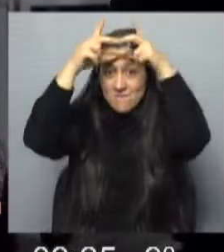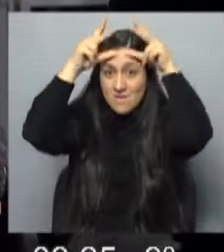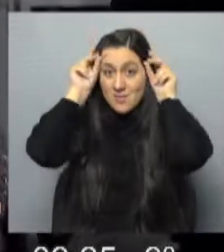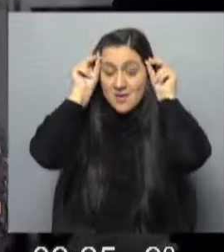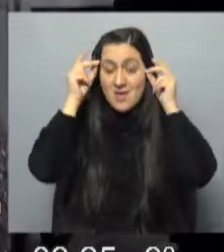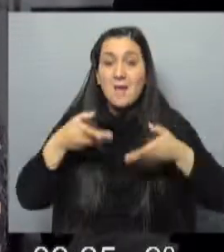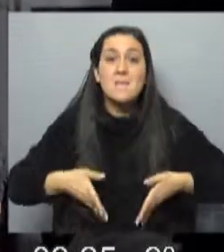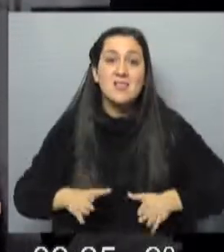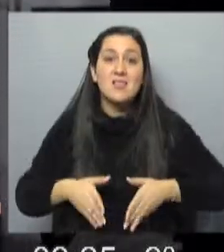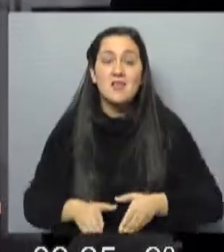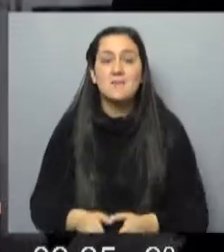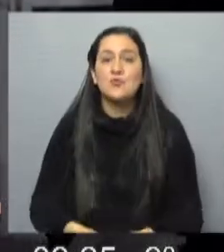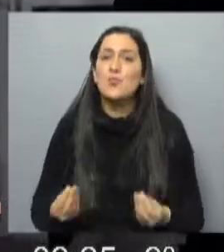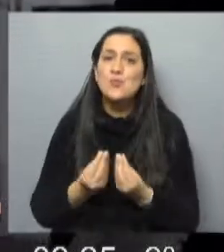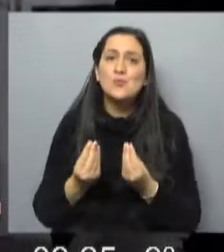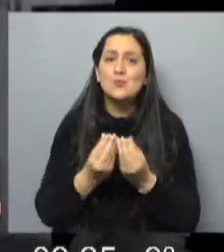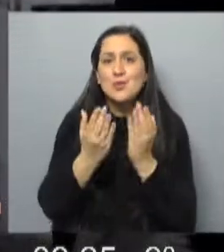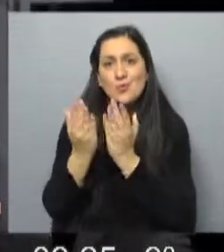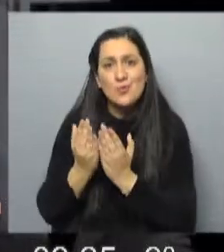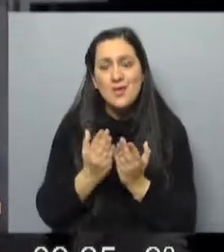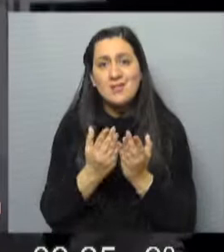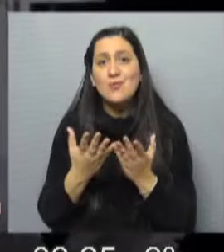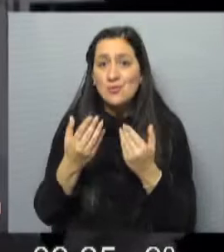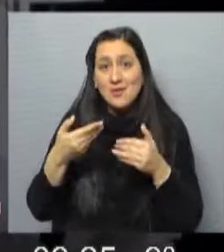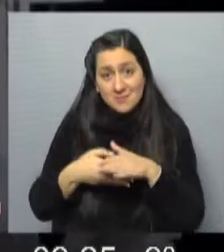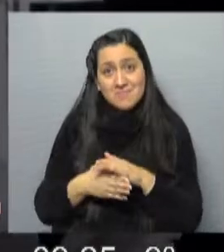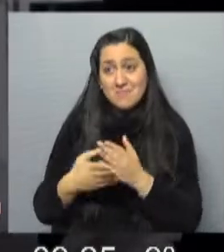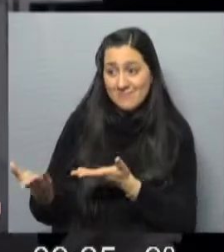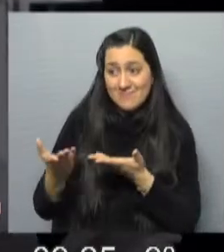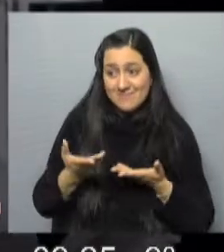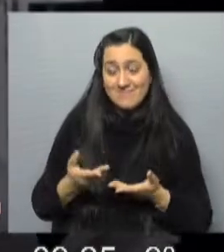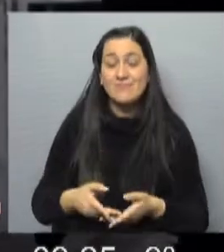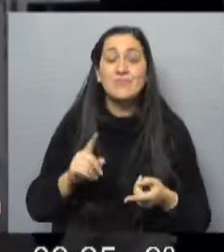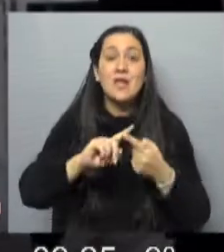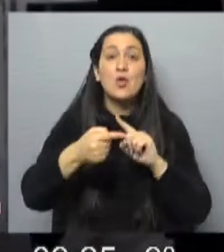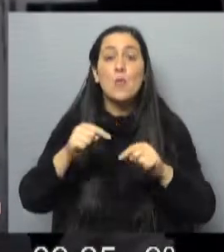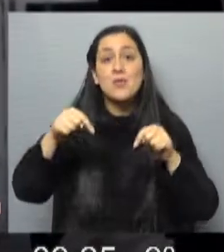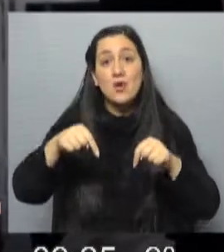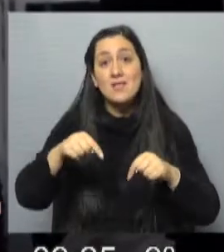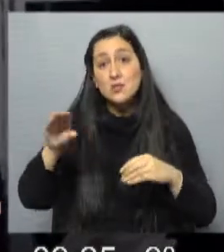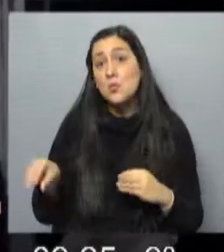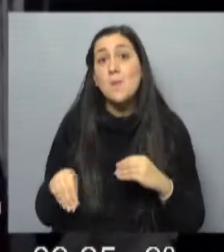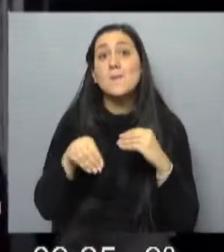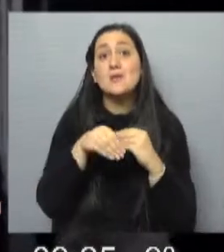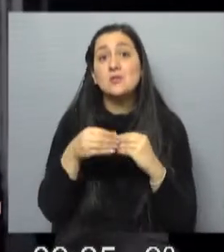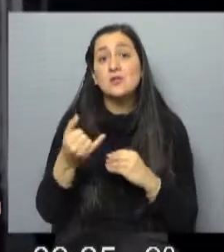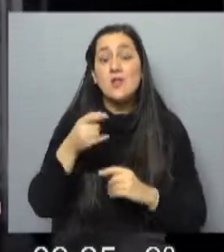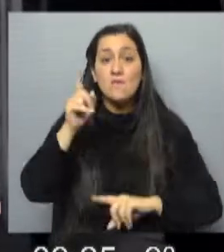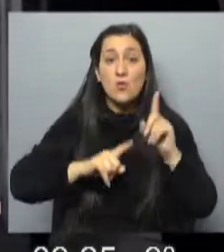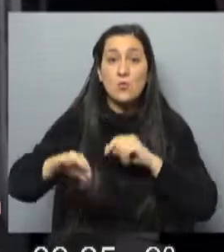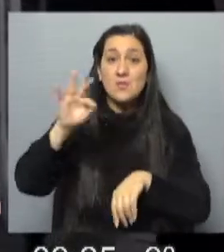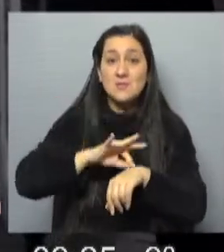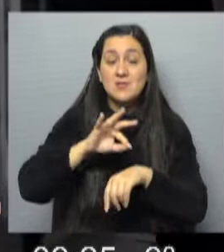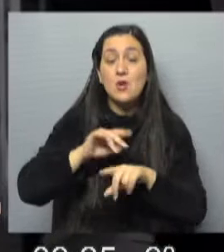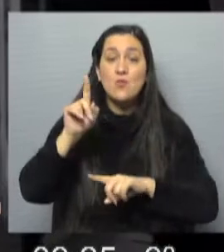esos estudiantes, y cuando quieran pasar los recibimos por acá. El convenio este es uno más de los que tiene la Facultad de Medicina y